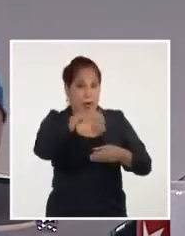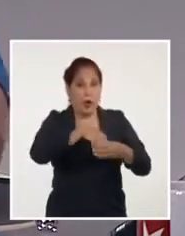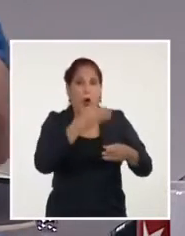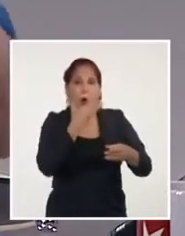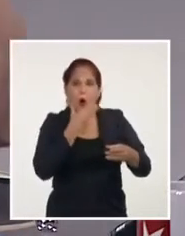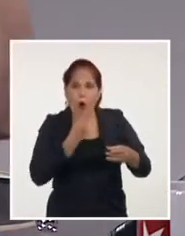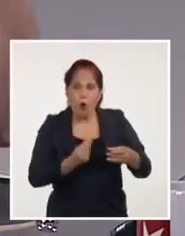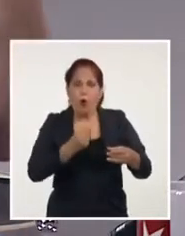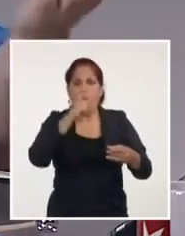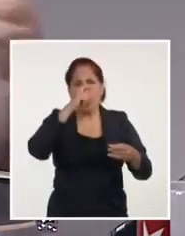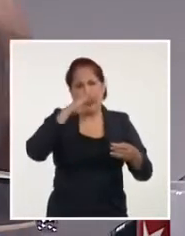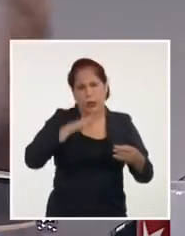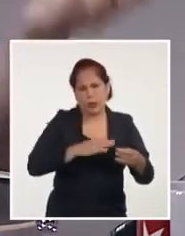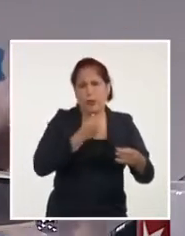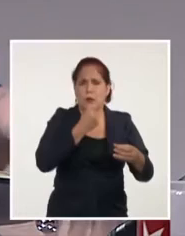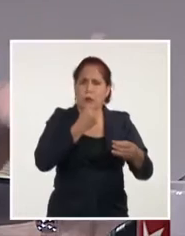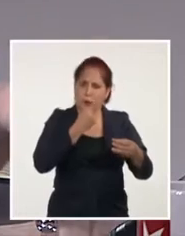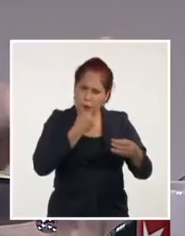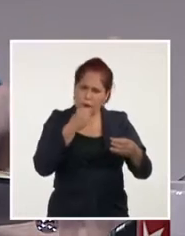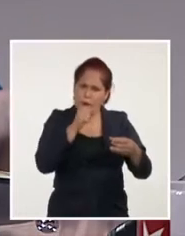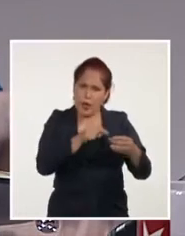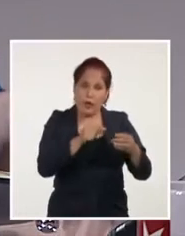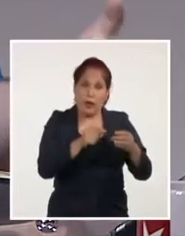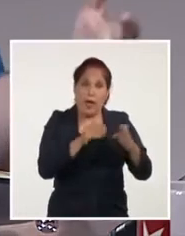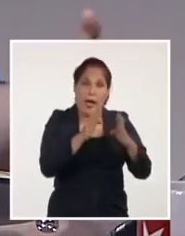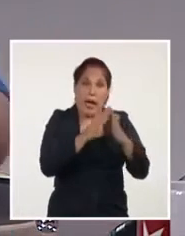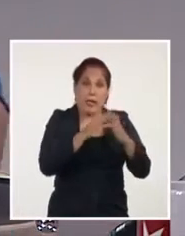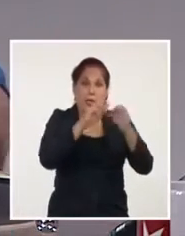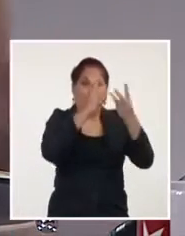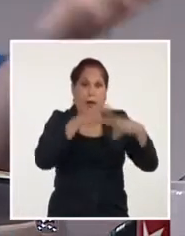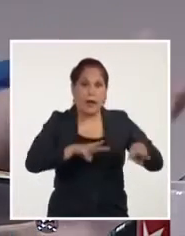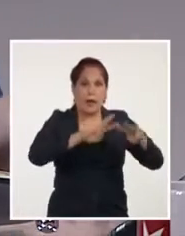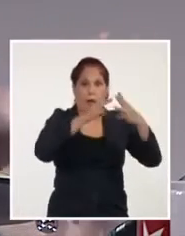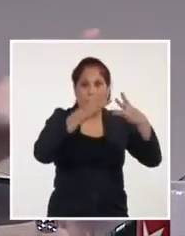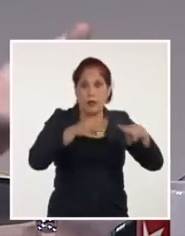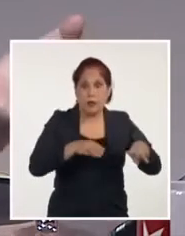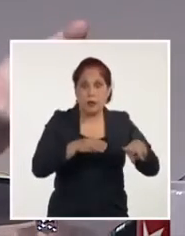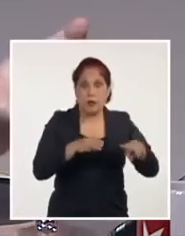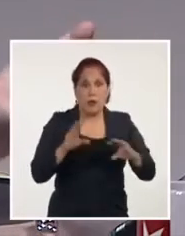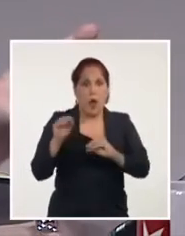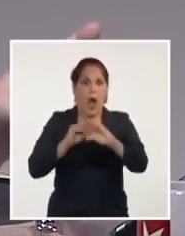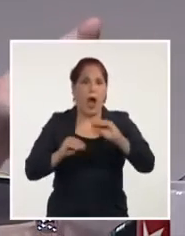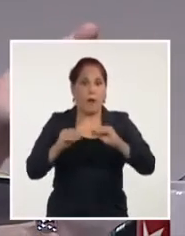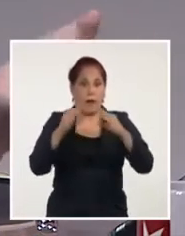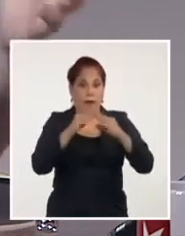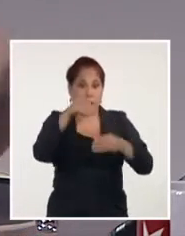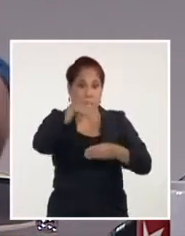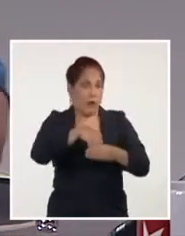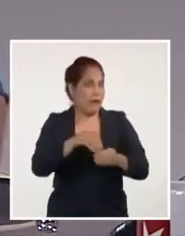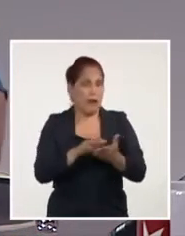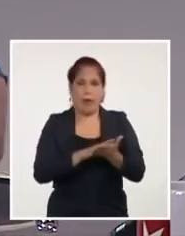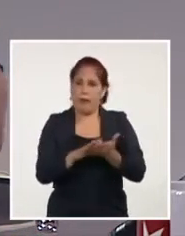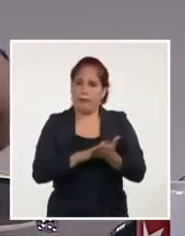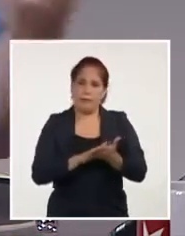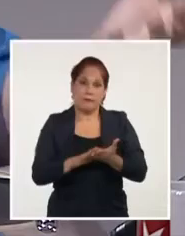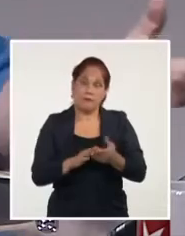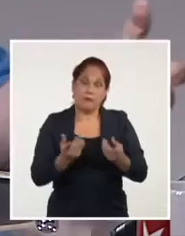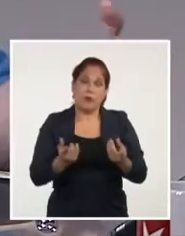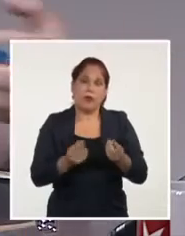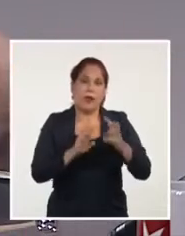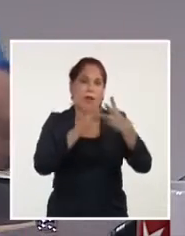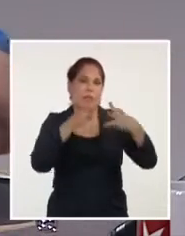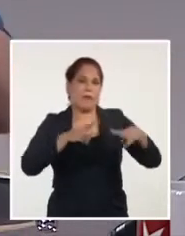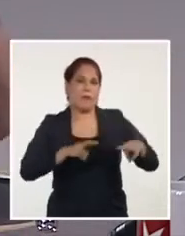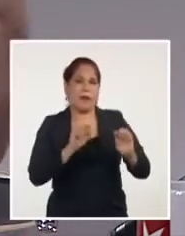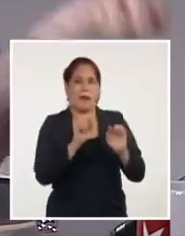adolescente, un anciano, están todos en las redes sociales y sin embargo no están en la misma burbuja. Pero hay estos